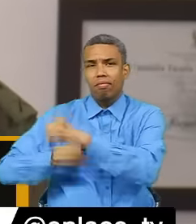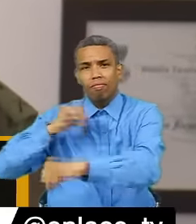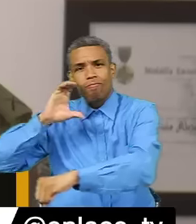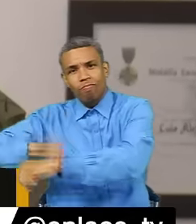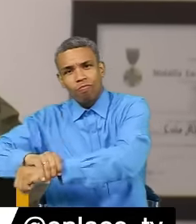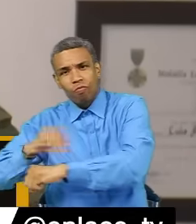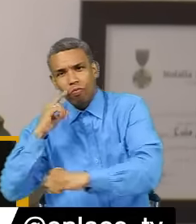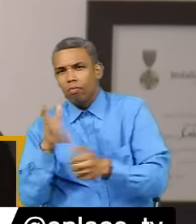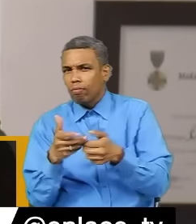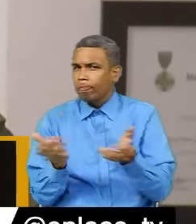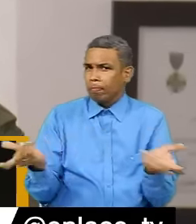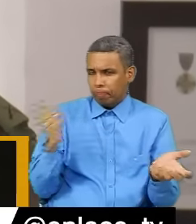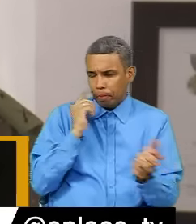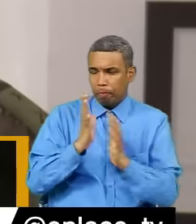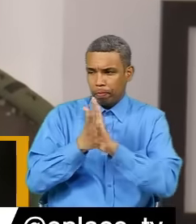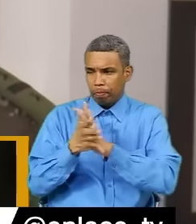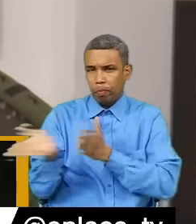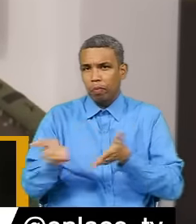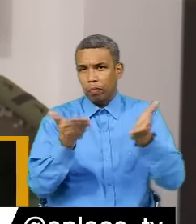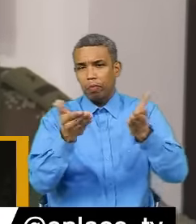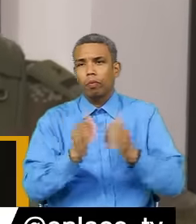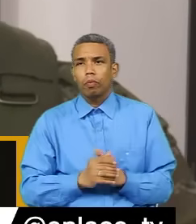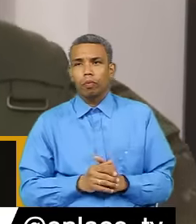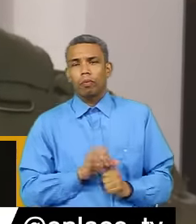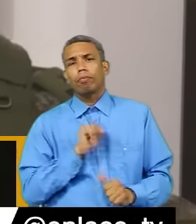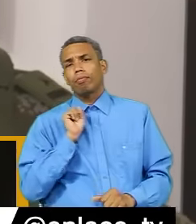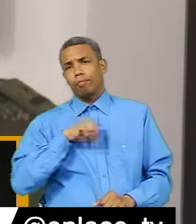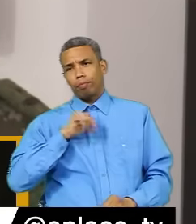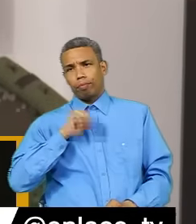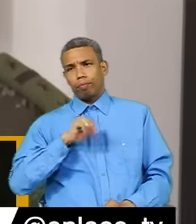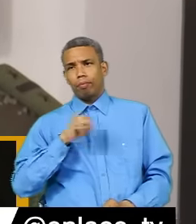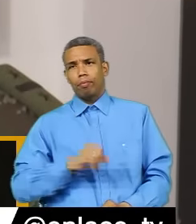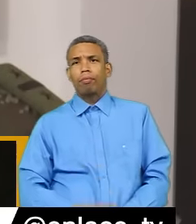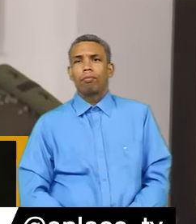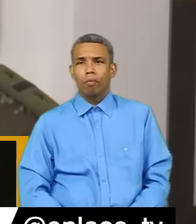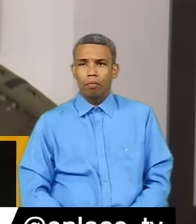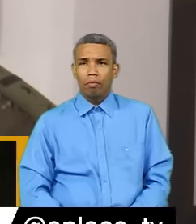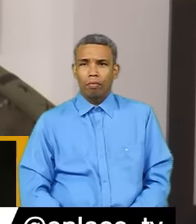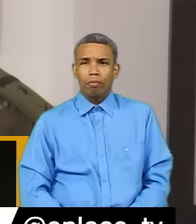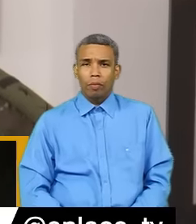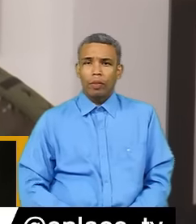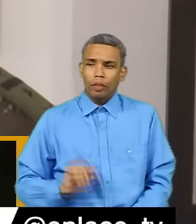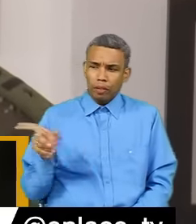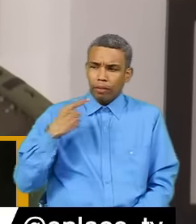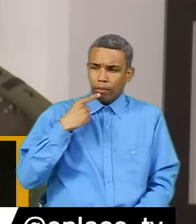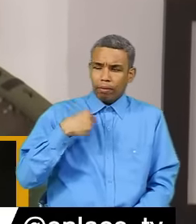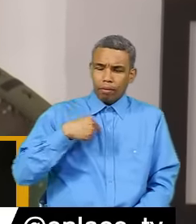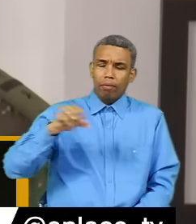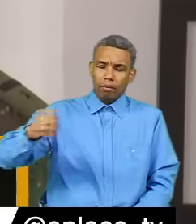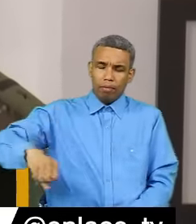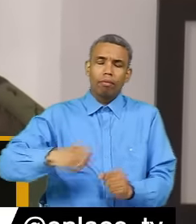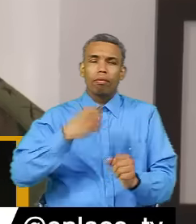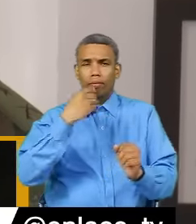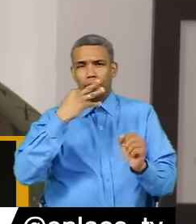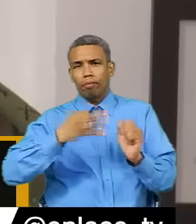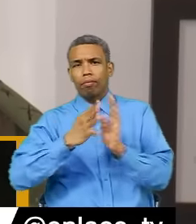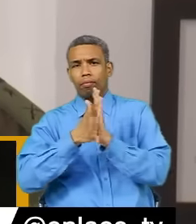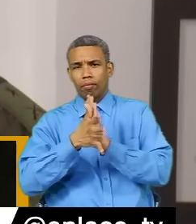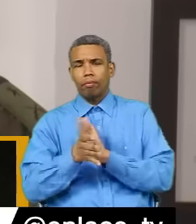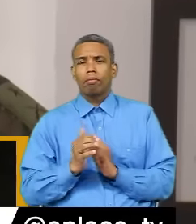buenas tardes. Buenas tardes. Sí, como tú lo mencionabas, en las últimas horas se logra la captura de una